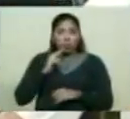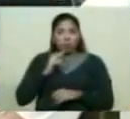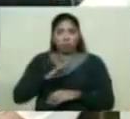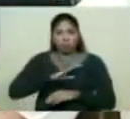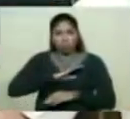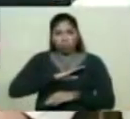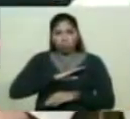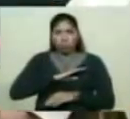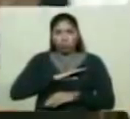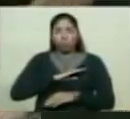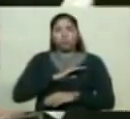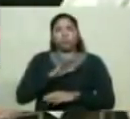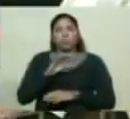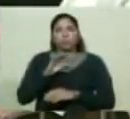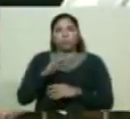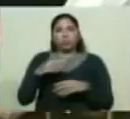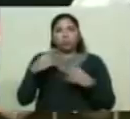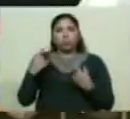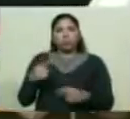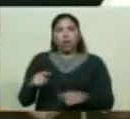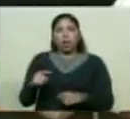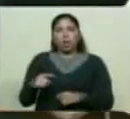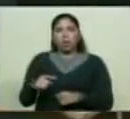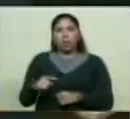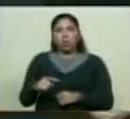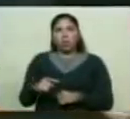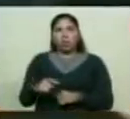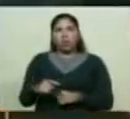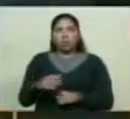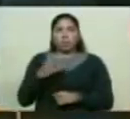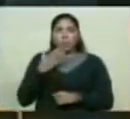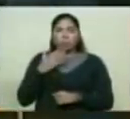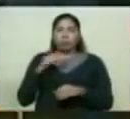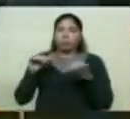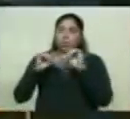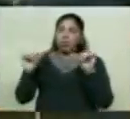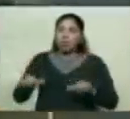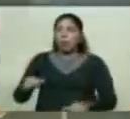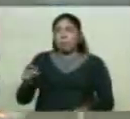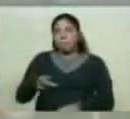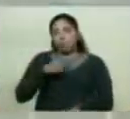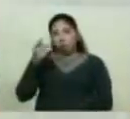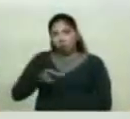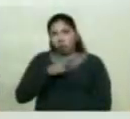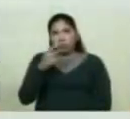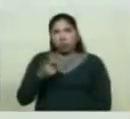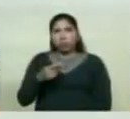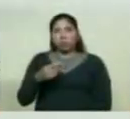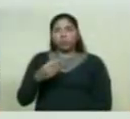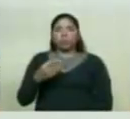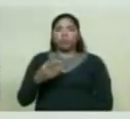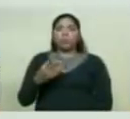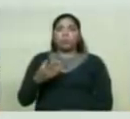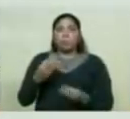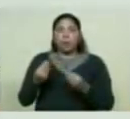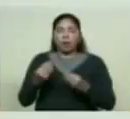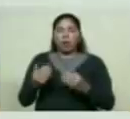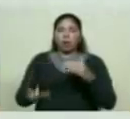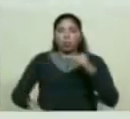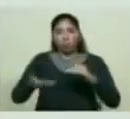estatuto procuró que debía poseer entre otras cosas un sistema político basado en la justicia social la